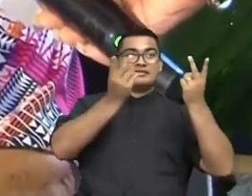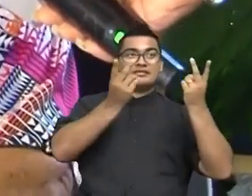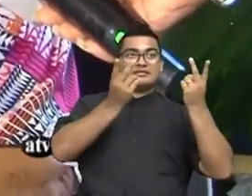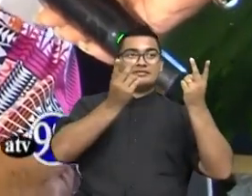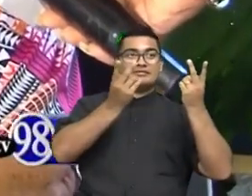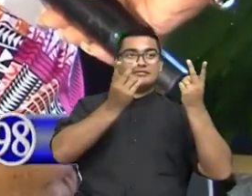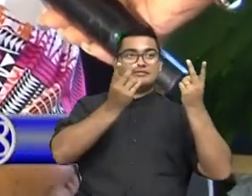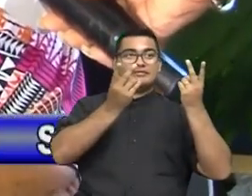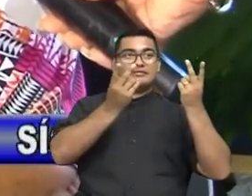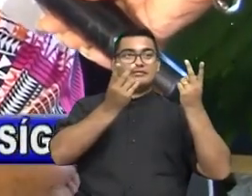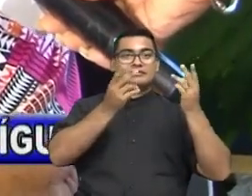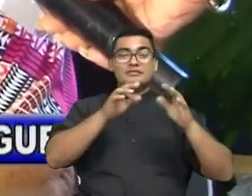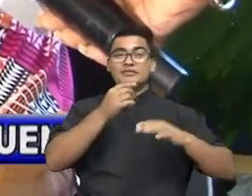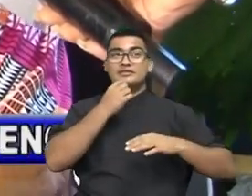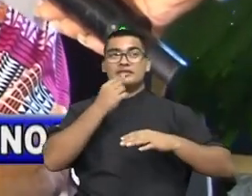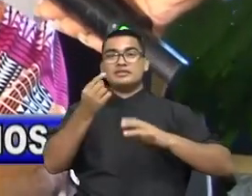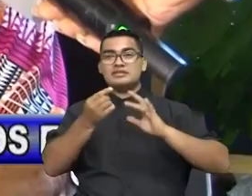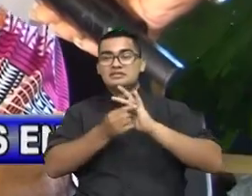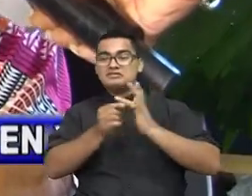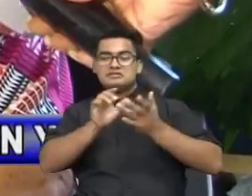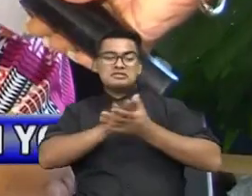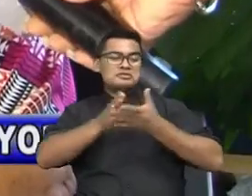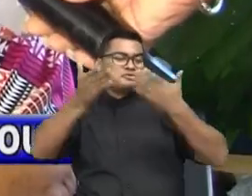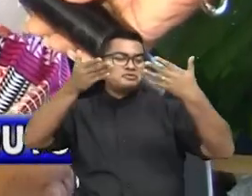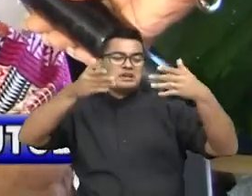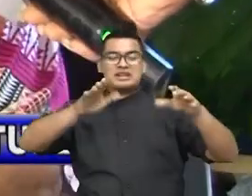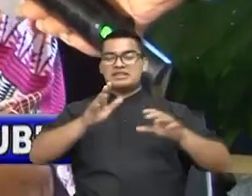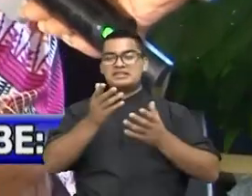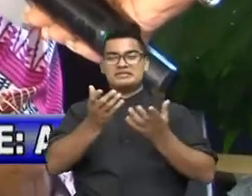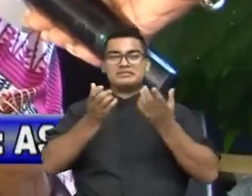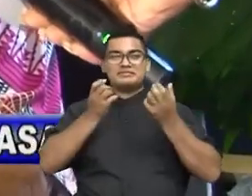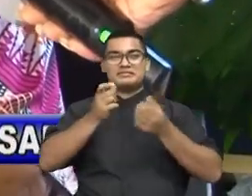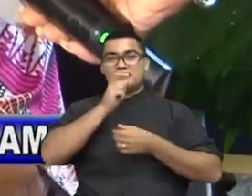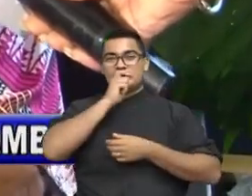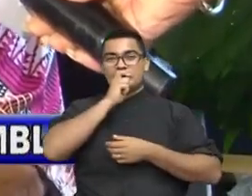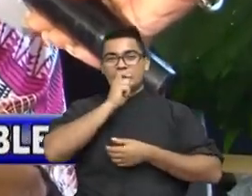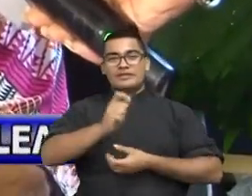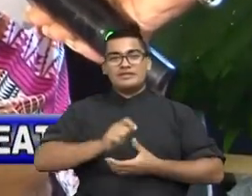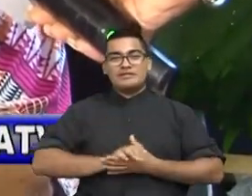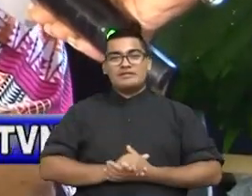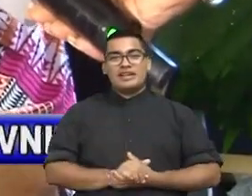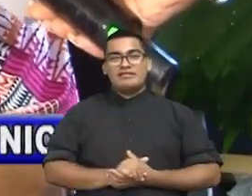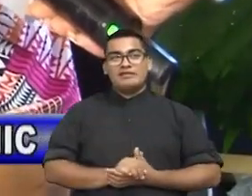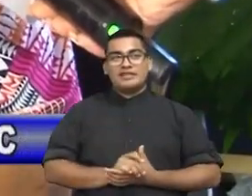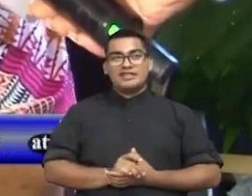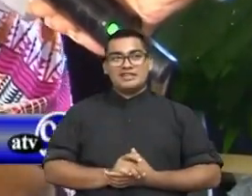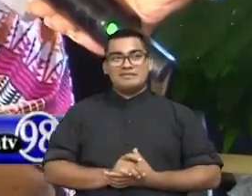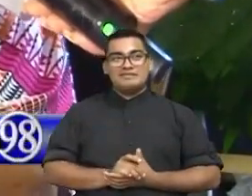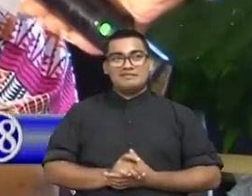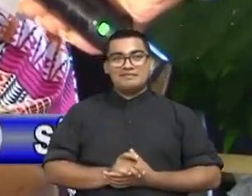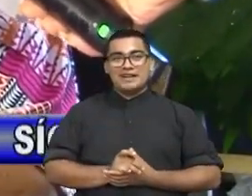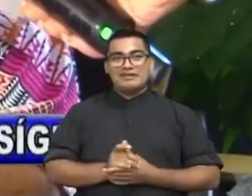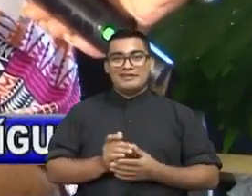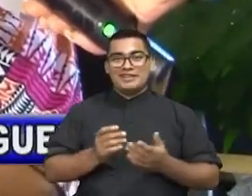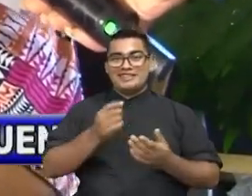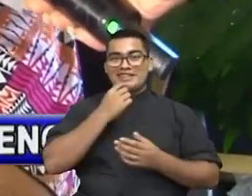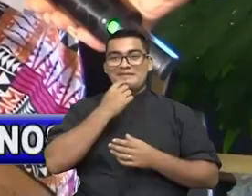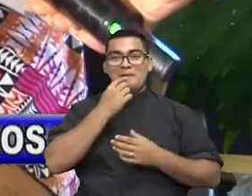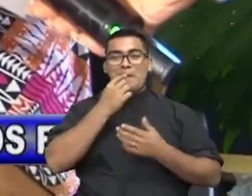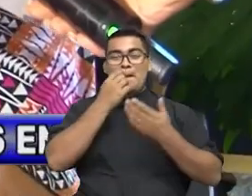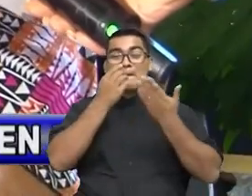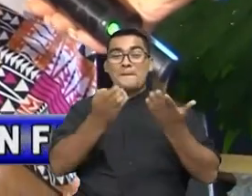damas, para casamiento, para lo que usted quiera se le hace aquí. Usted viene, aquí hay flor de